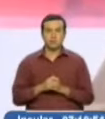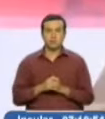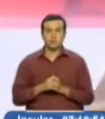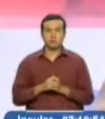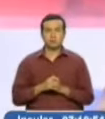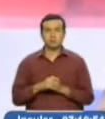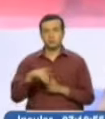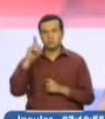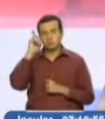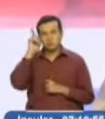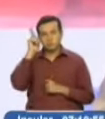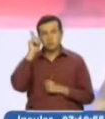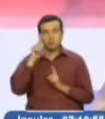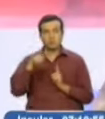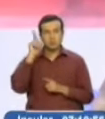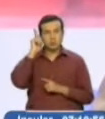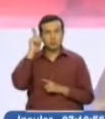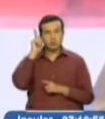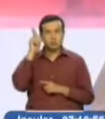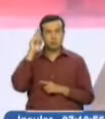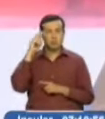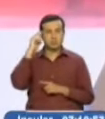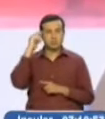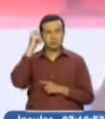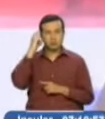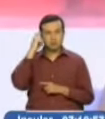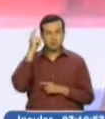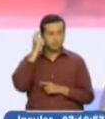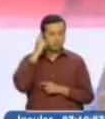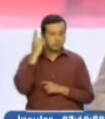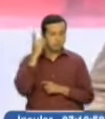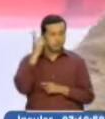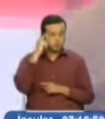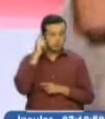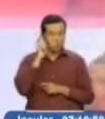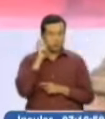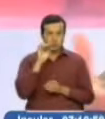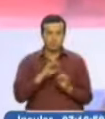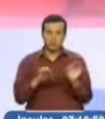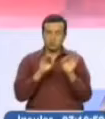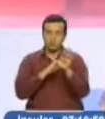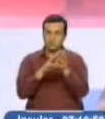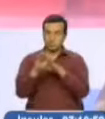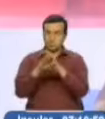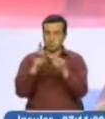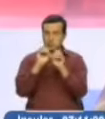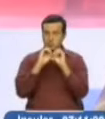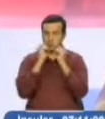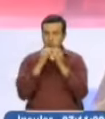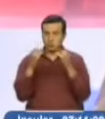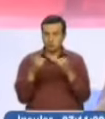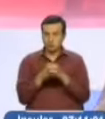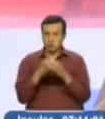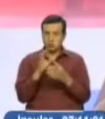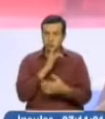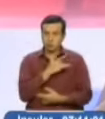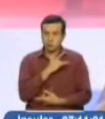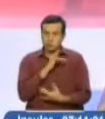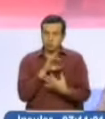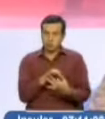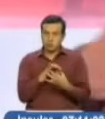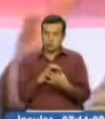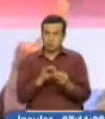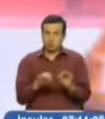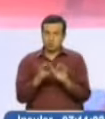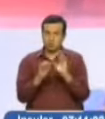las dirigencias, ciertos actores, además por una razón, yo creería que el gobierno debería invitar a todas las organizaciones afines, digamos. A las ¿el